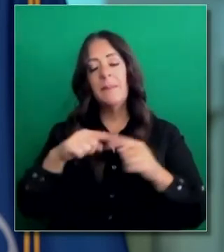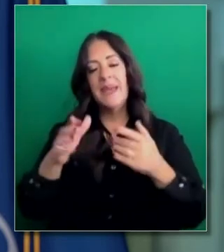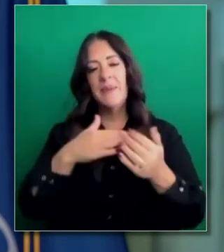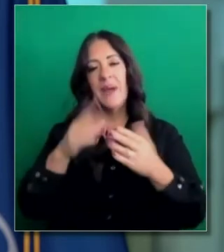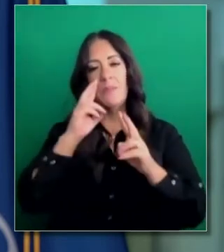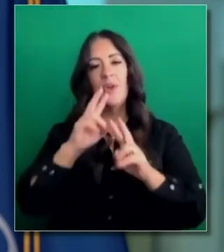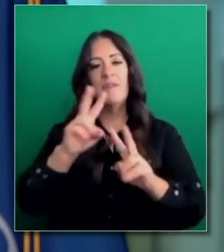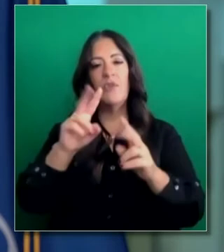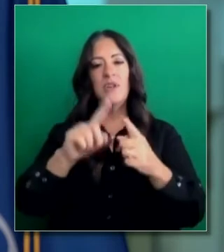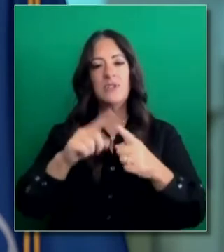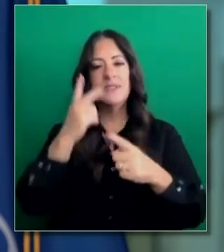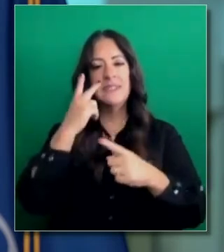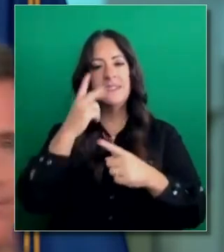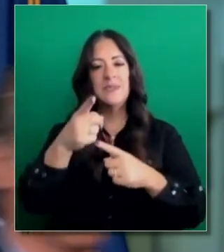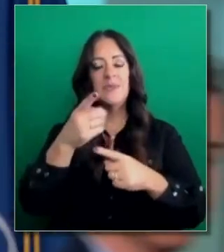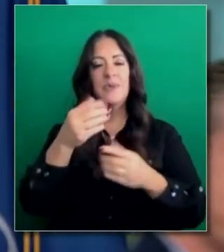espero que nos veamos muy muy pronto gracias